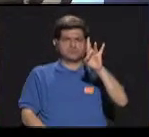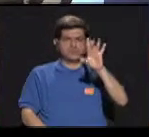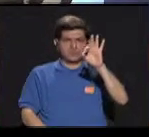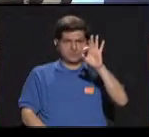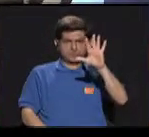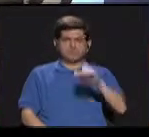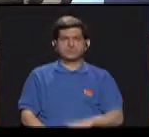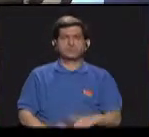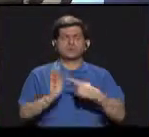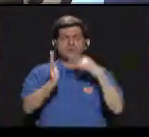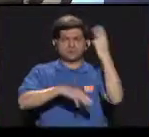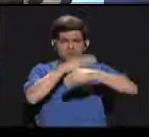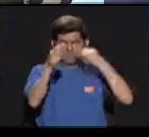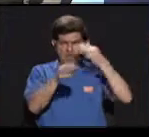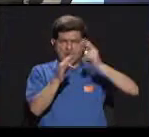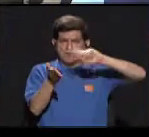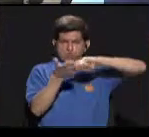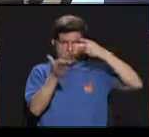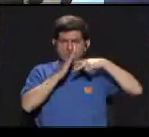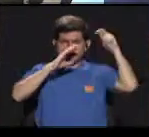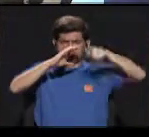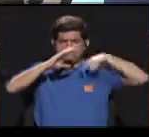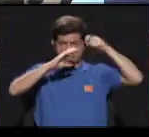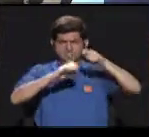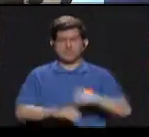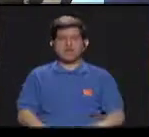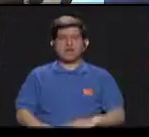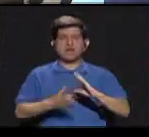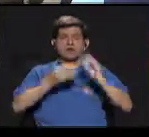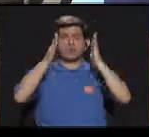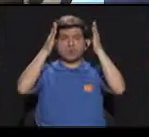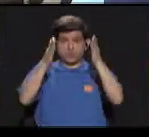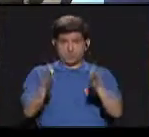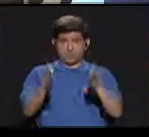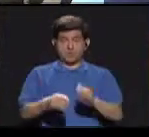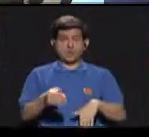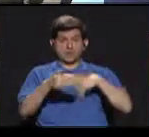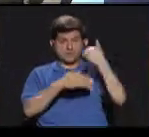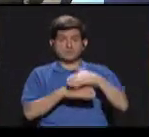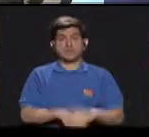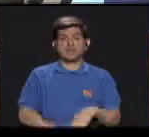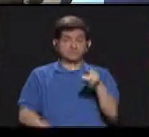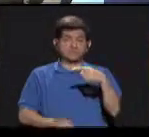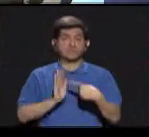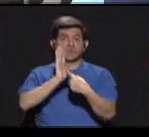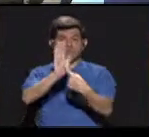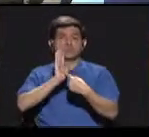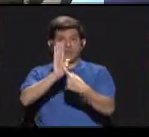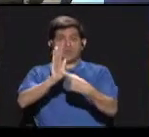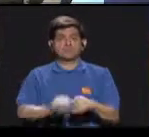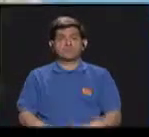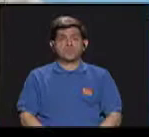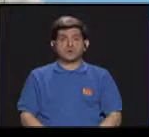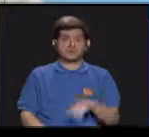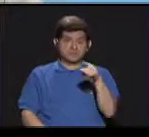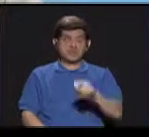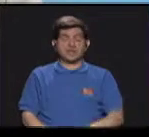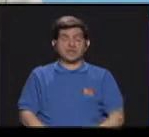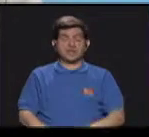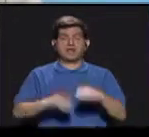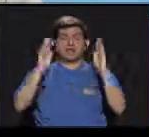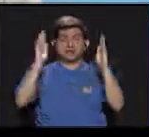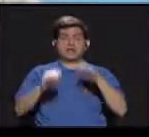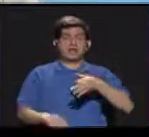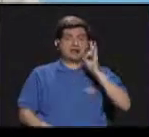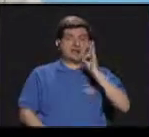1895 mostraron al mundo lo que era el cine. Un cronista, después de la función de los hermanos Lumière en el Gran Café en